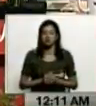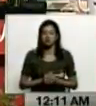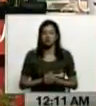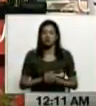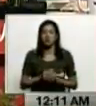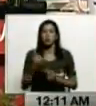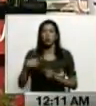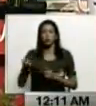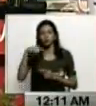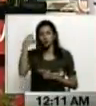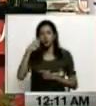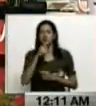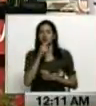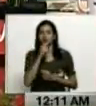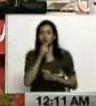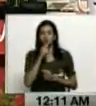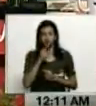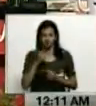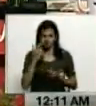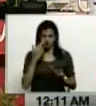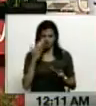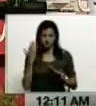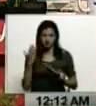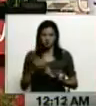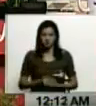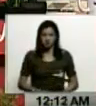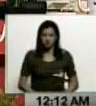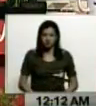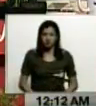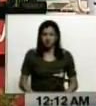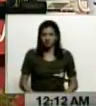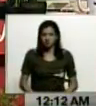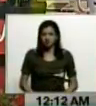Ah aquí tenemos otro video de Qui